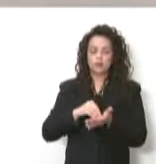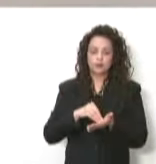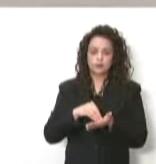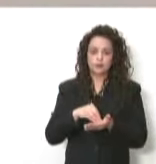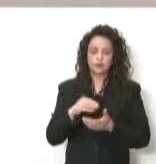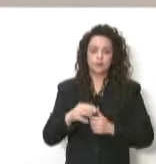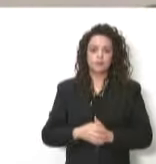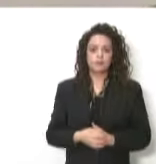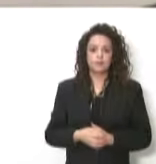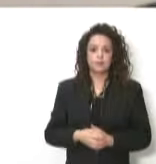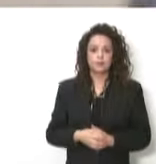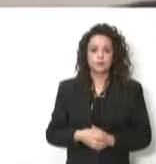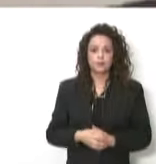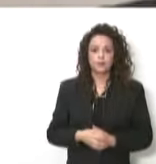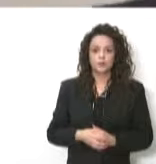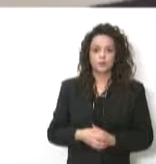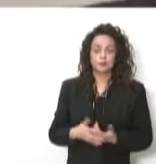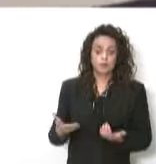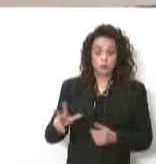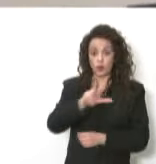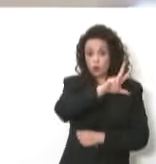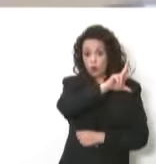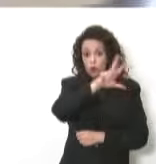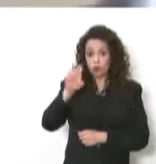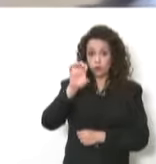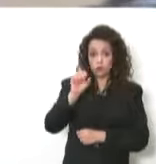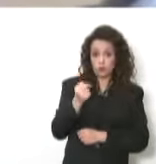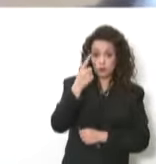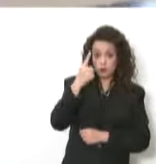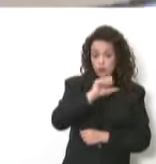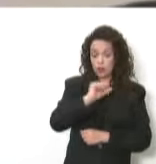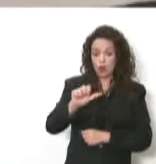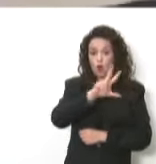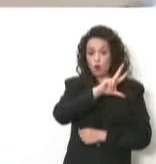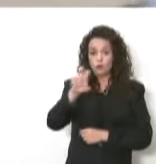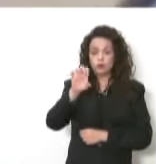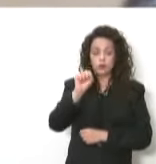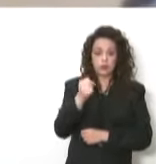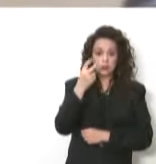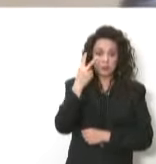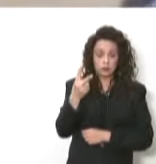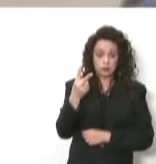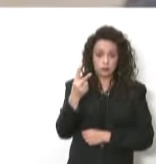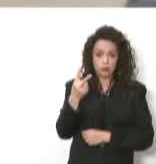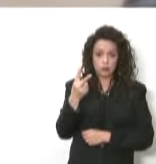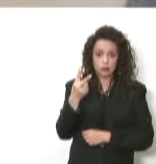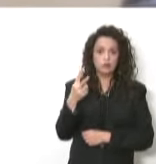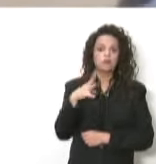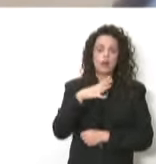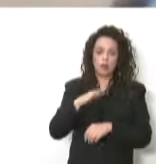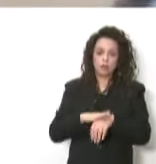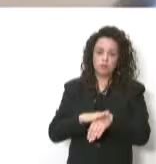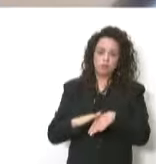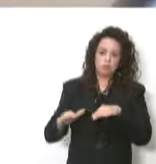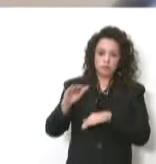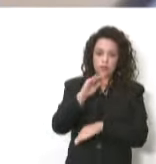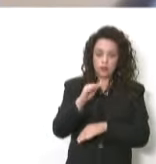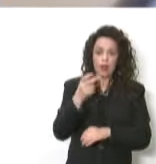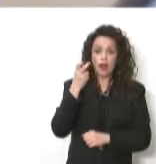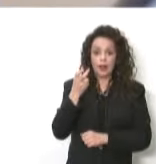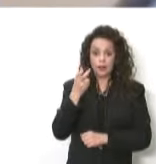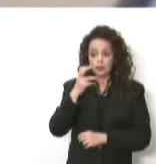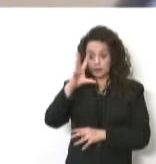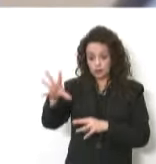con lo cual estamos pasando de 861 a 862 sujetos obligados, y el que se está incorporando